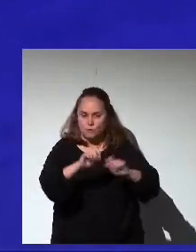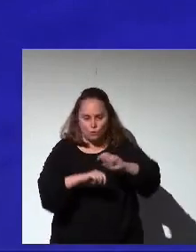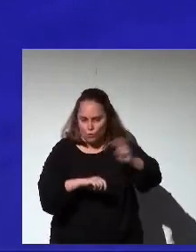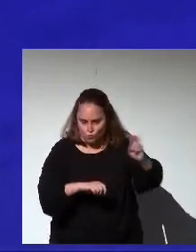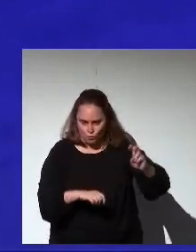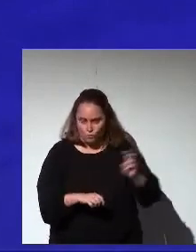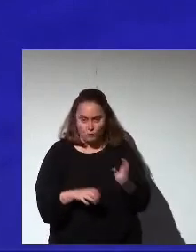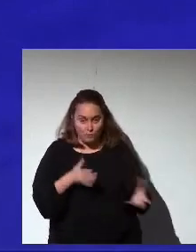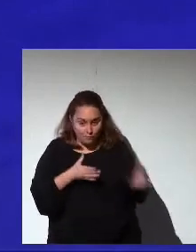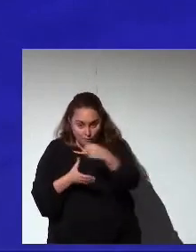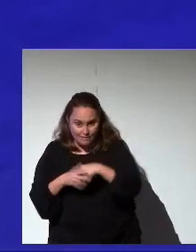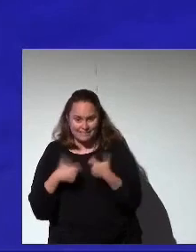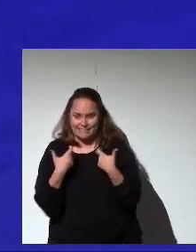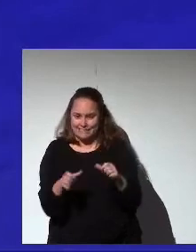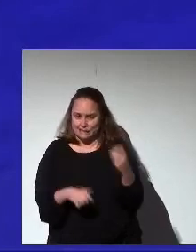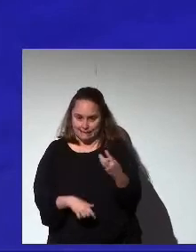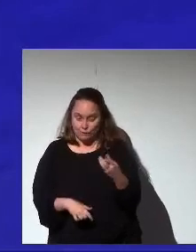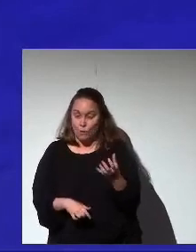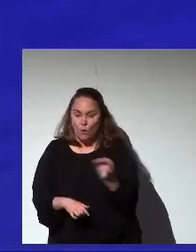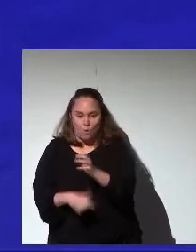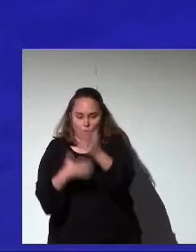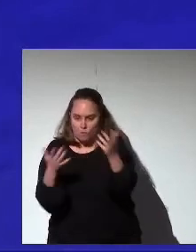del tercer sector